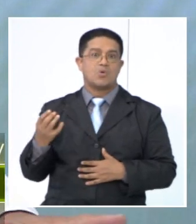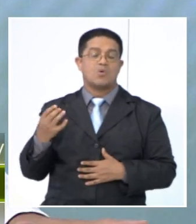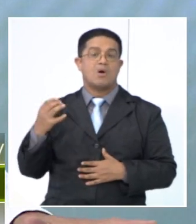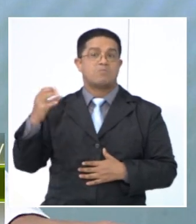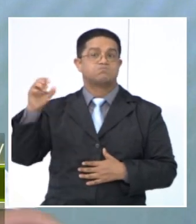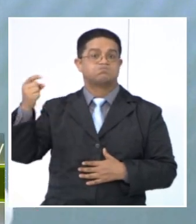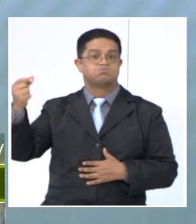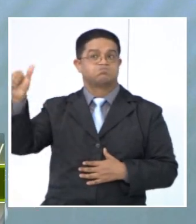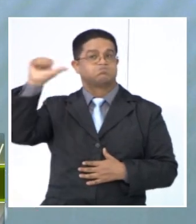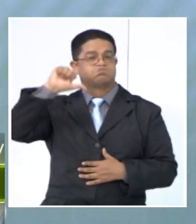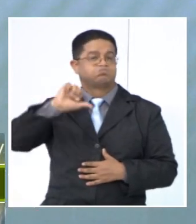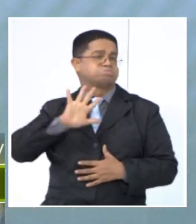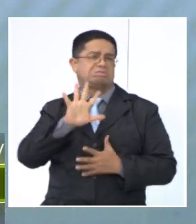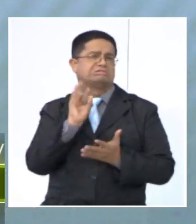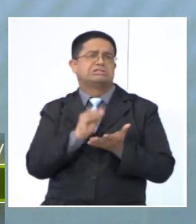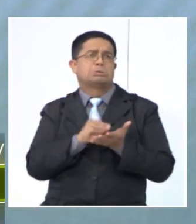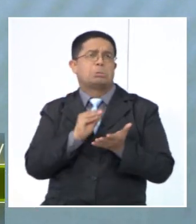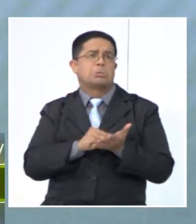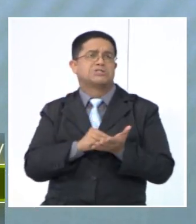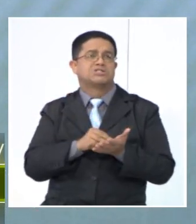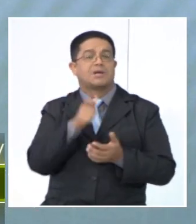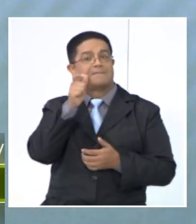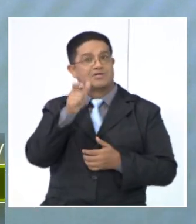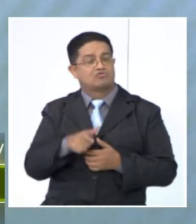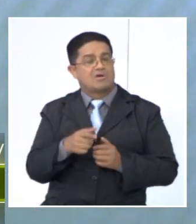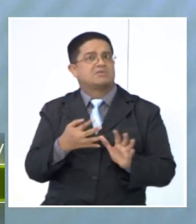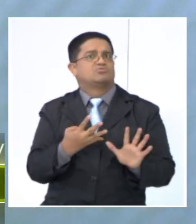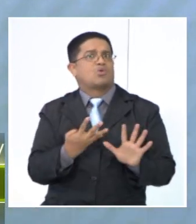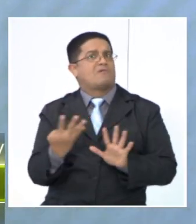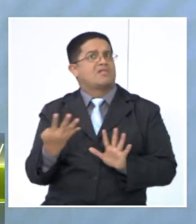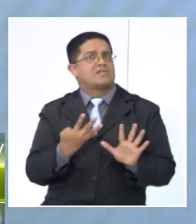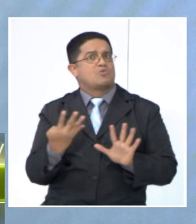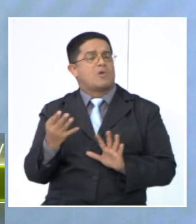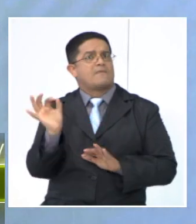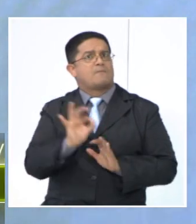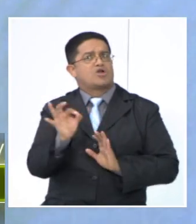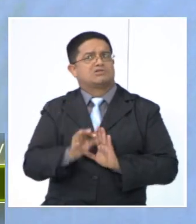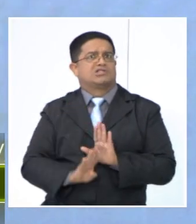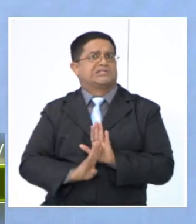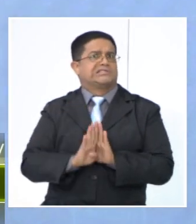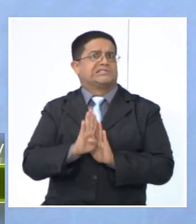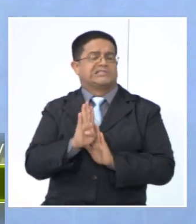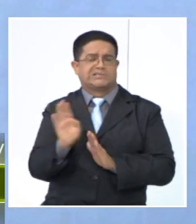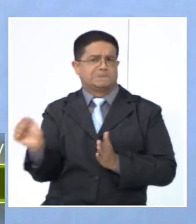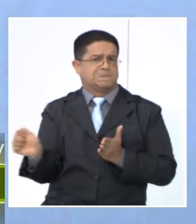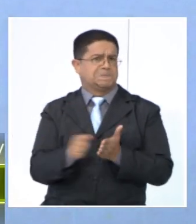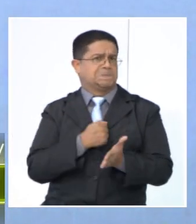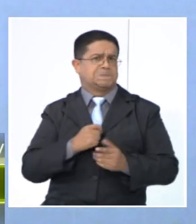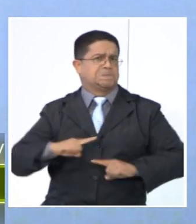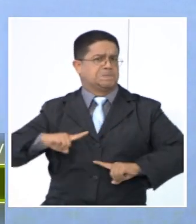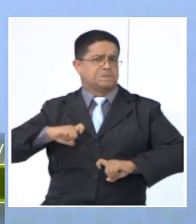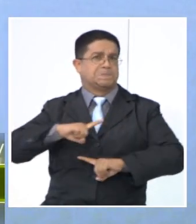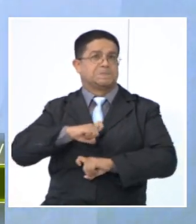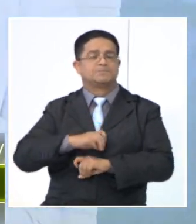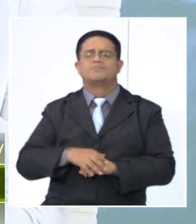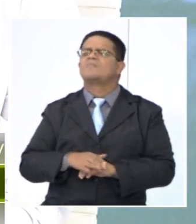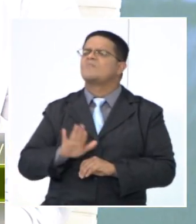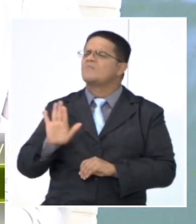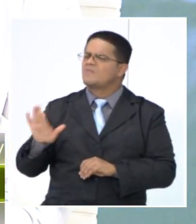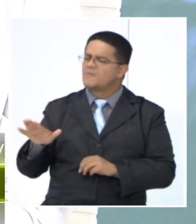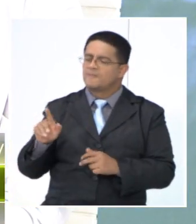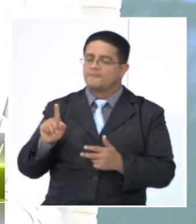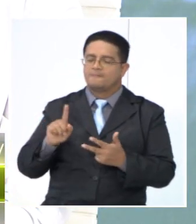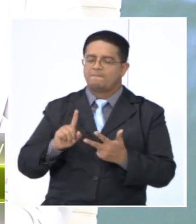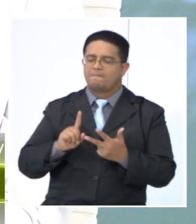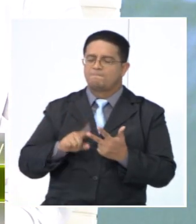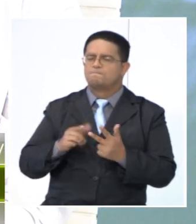ahí, después de 5 sesiones el paciente en un 99% realmente ya no tiene Helicobacter pylori. Con respecto al Helicobacter